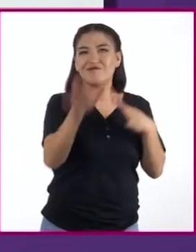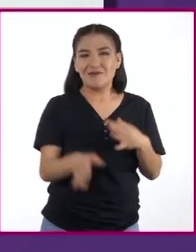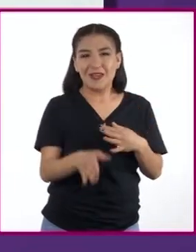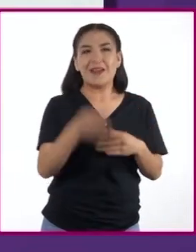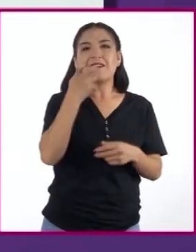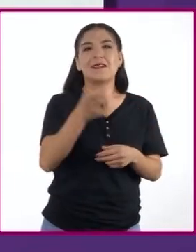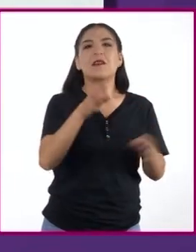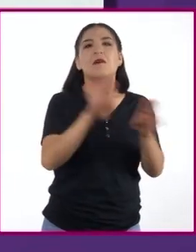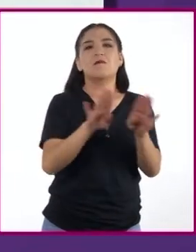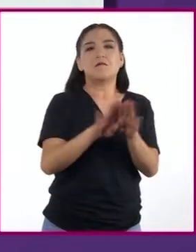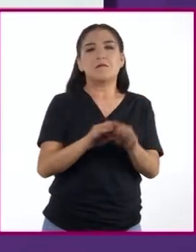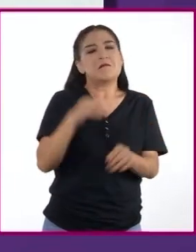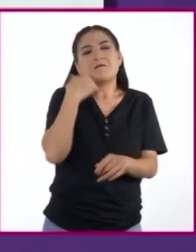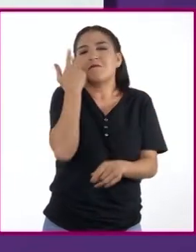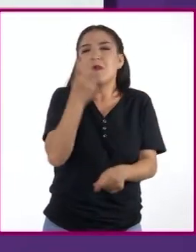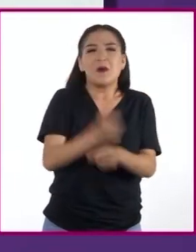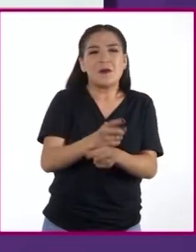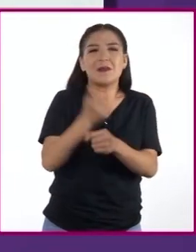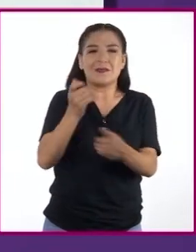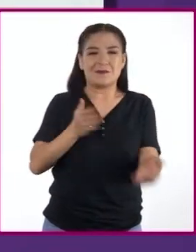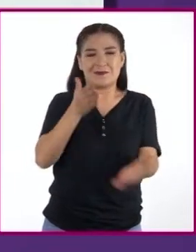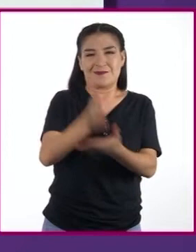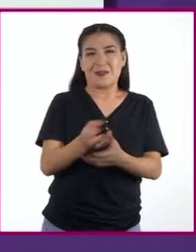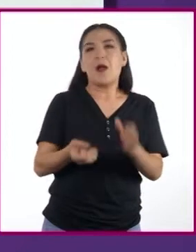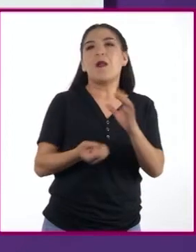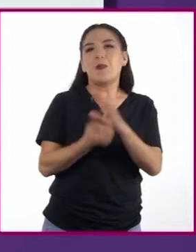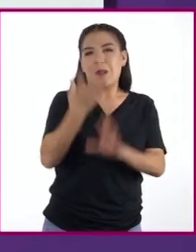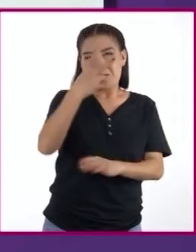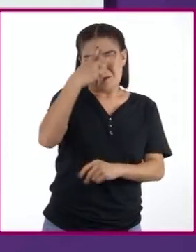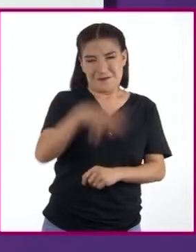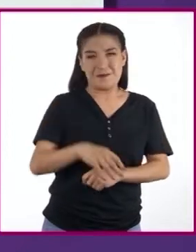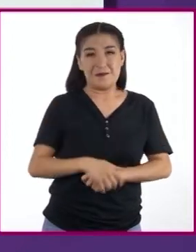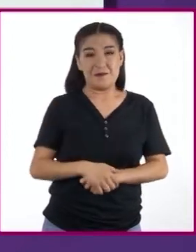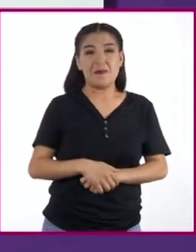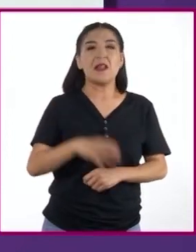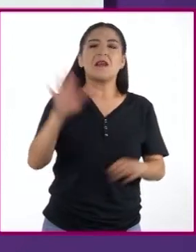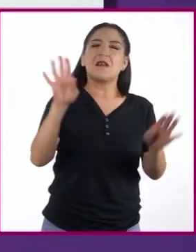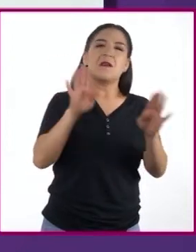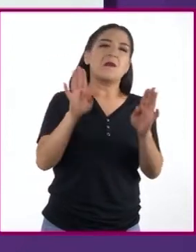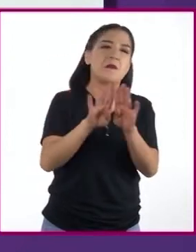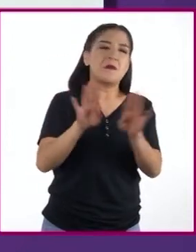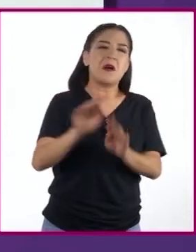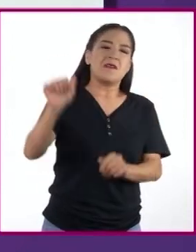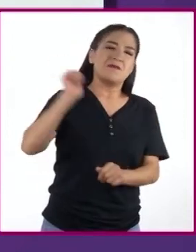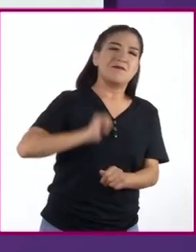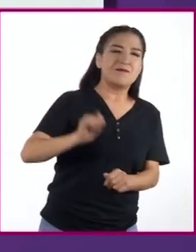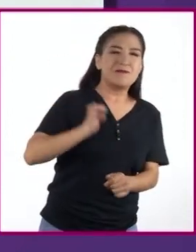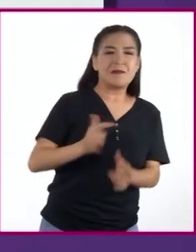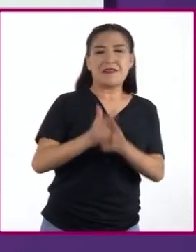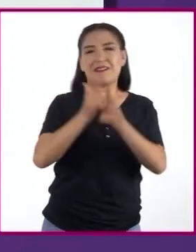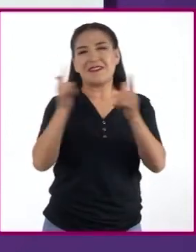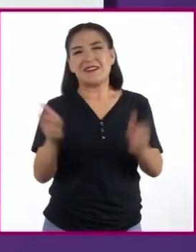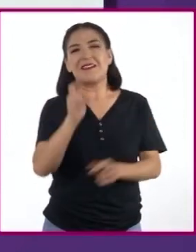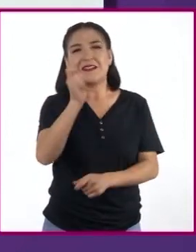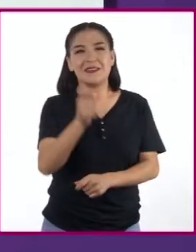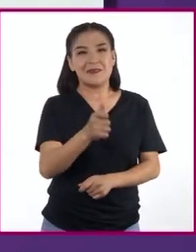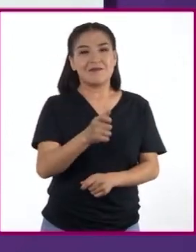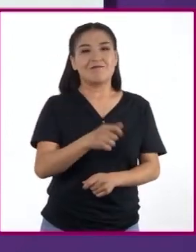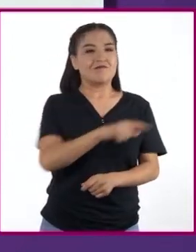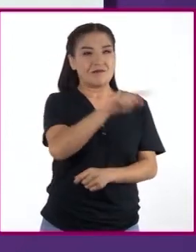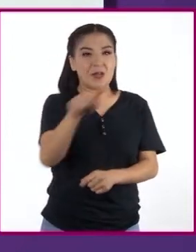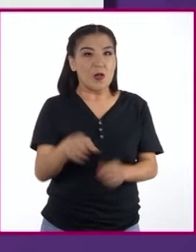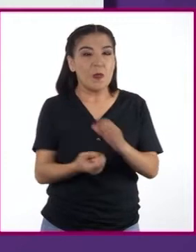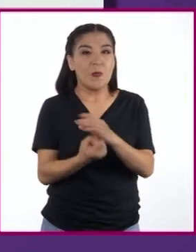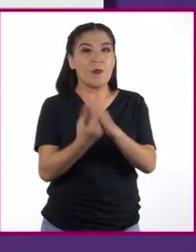llegaron de manera voluntaria a Nueva España. Las leyendas sobre las grandes riquezas del Nuevo